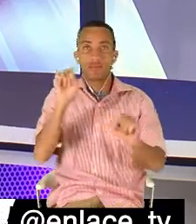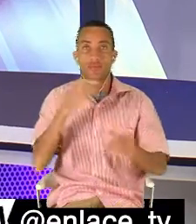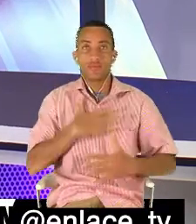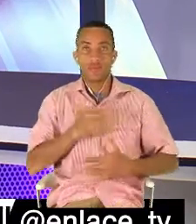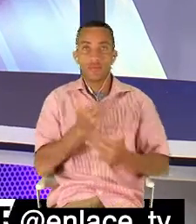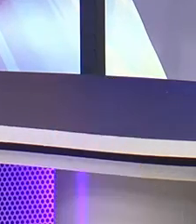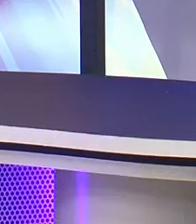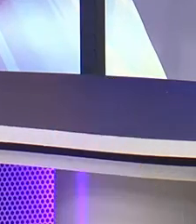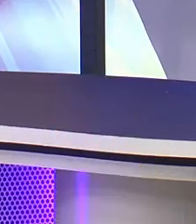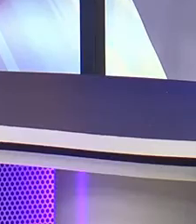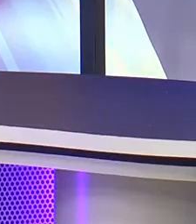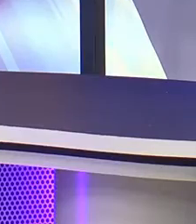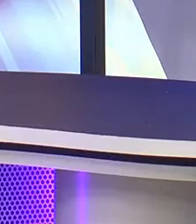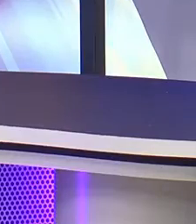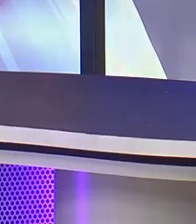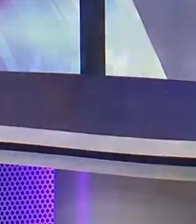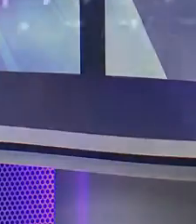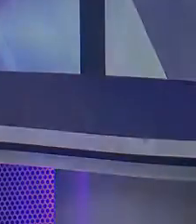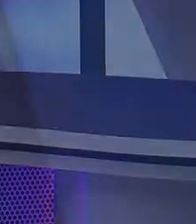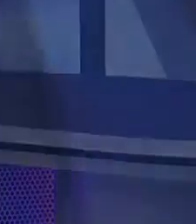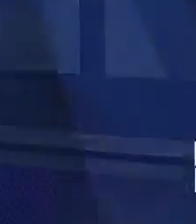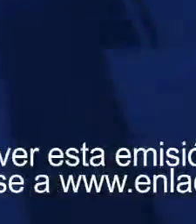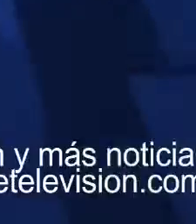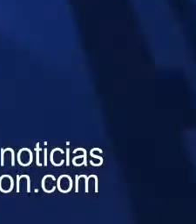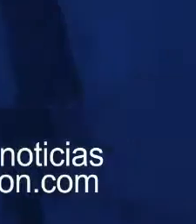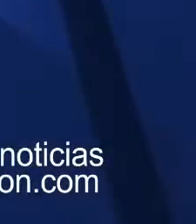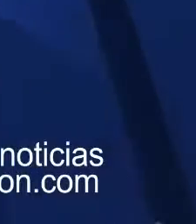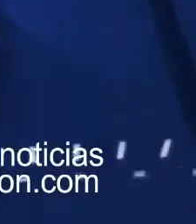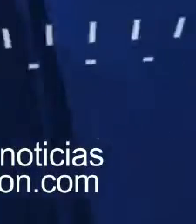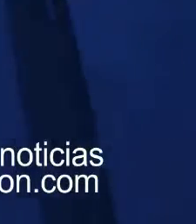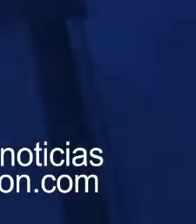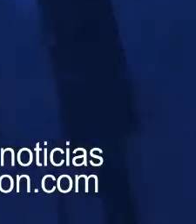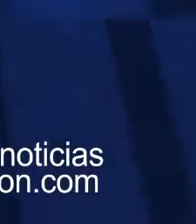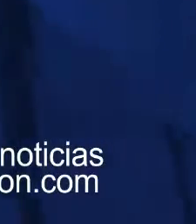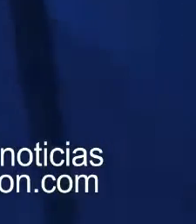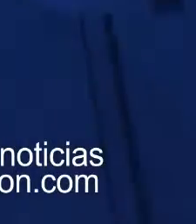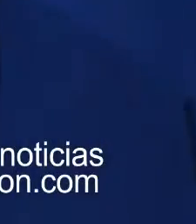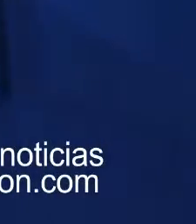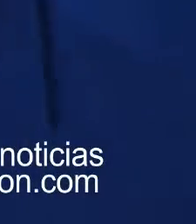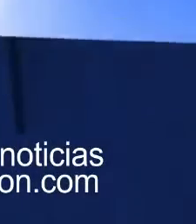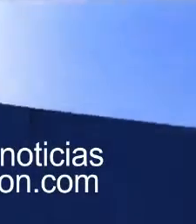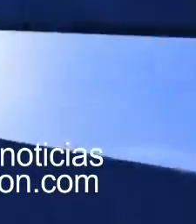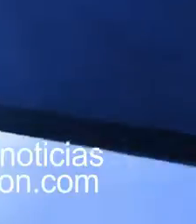noche.